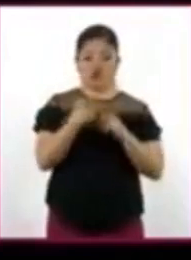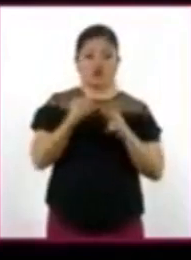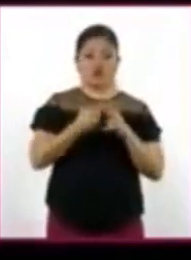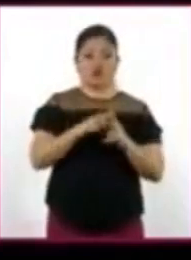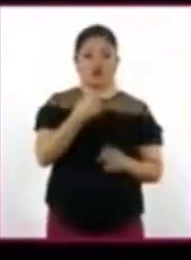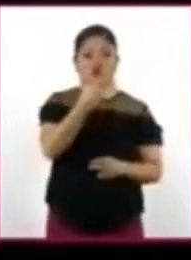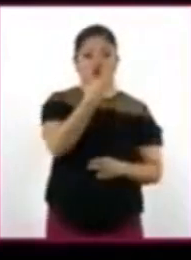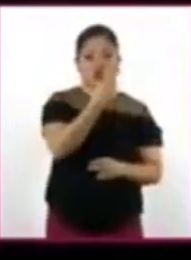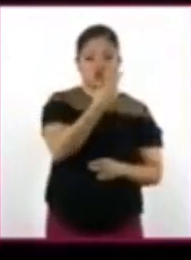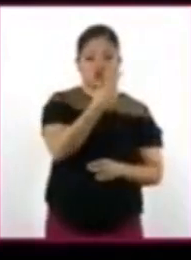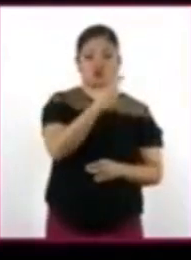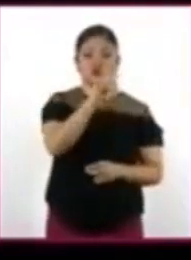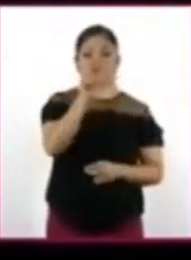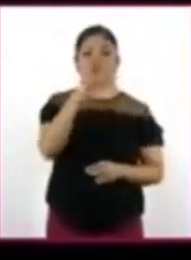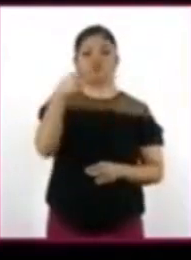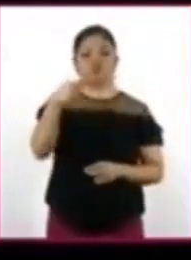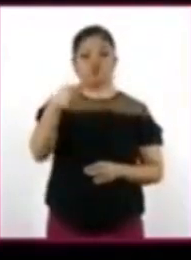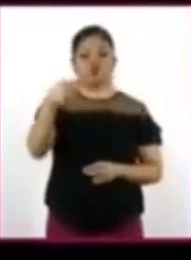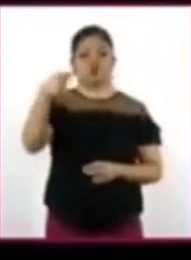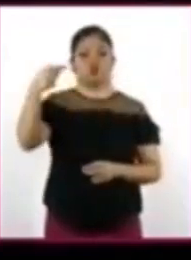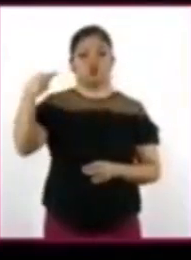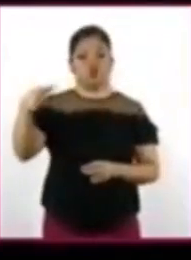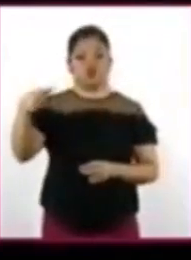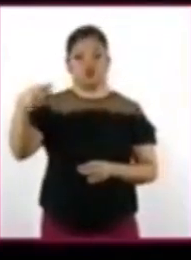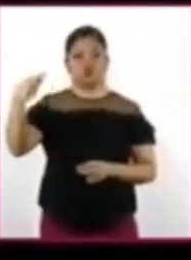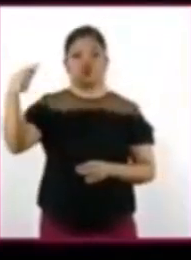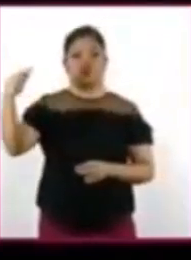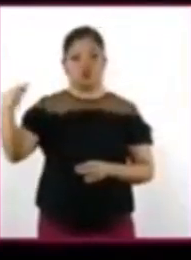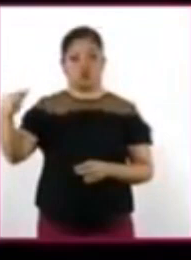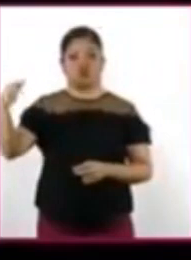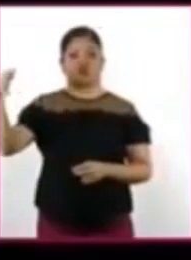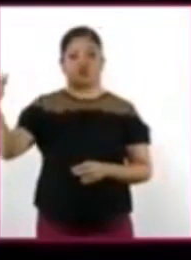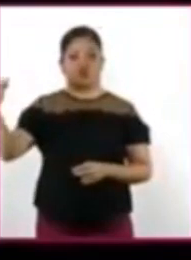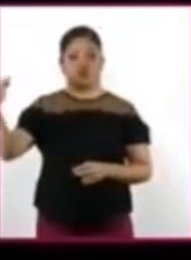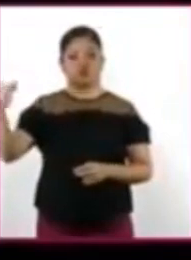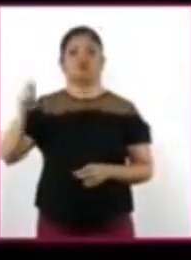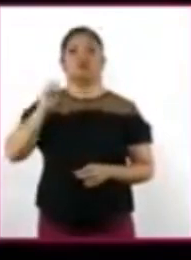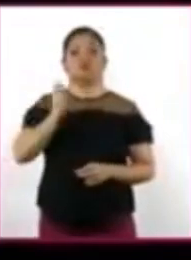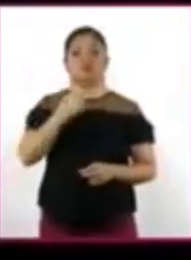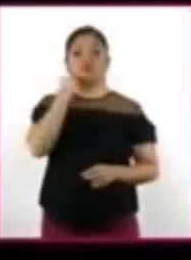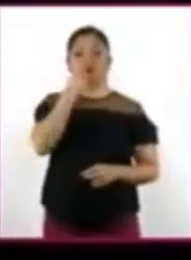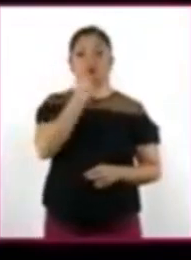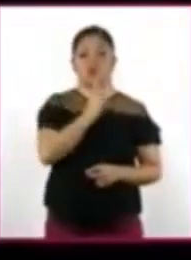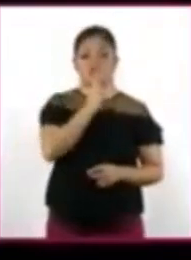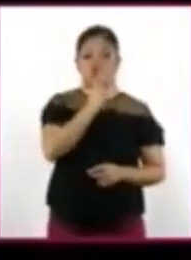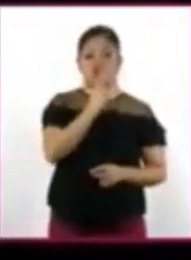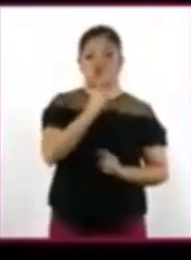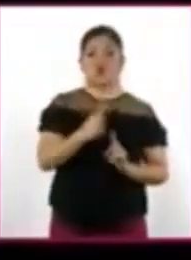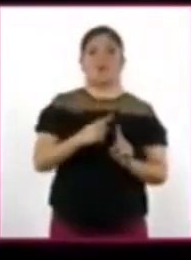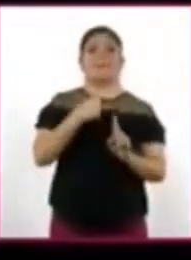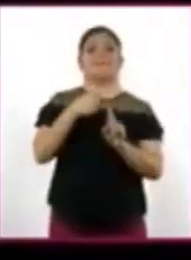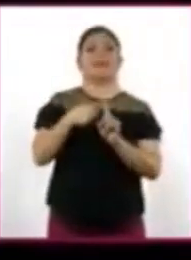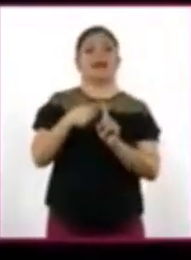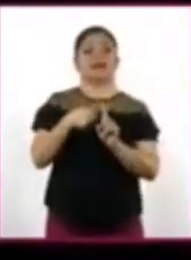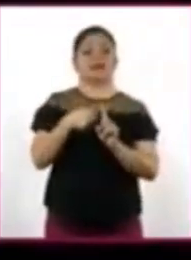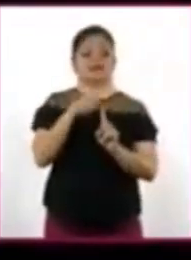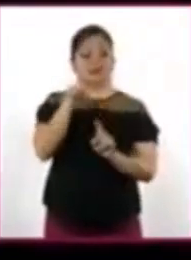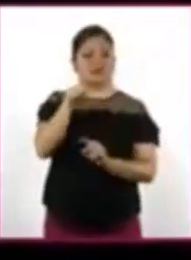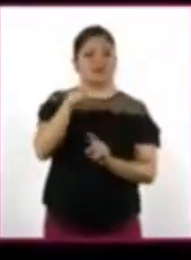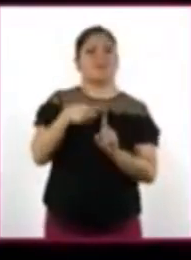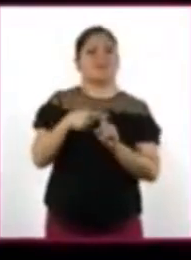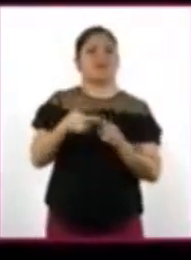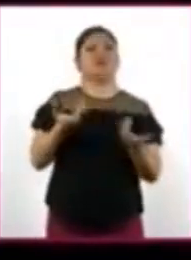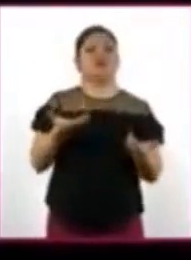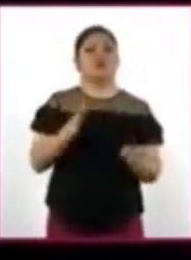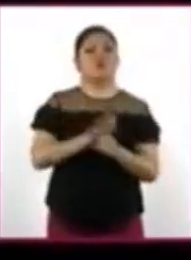Aquí tengo un bloque, un bloque, un bloque y un bloque. Por lo tanto, es 1 más y algo le tenemos que agregar. Y como